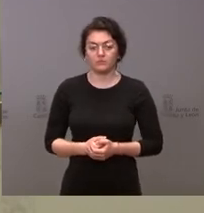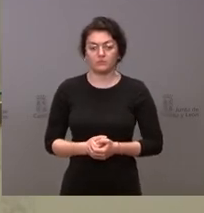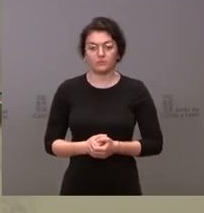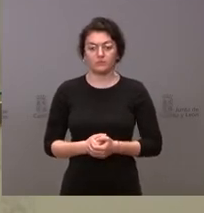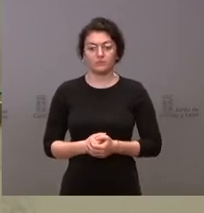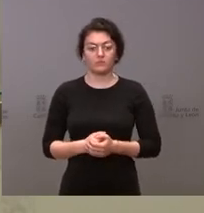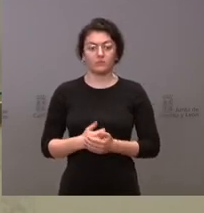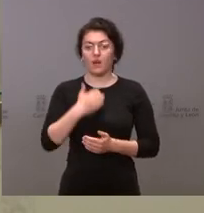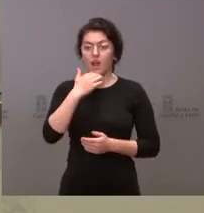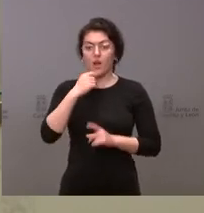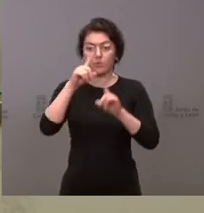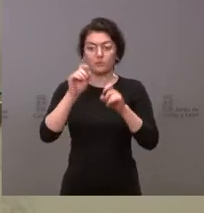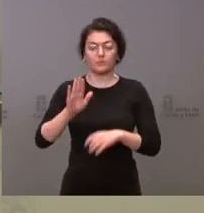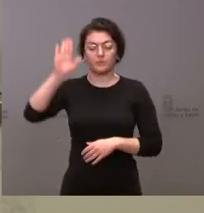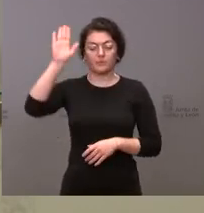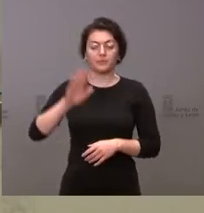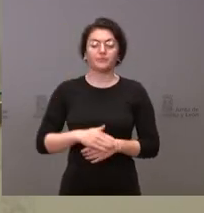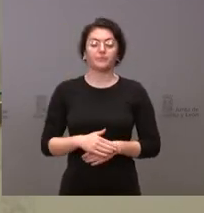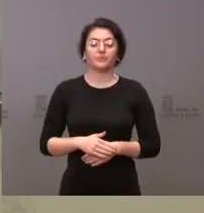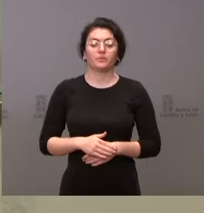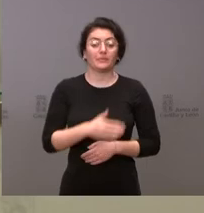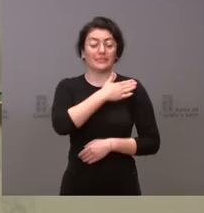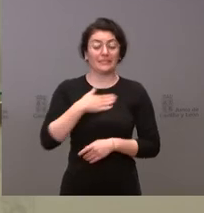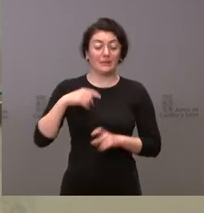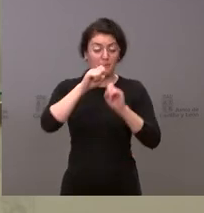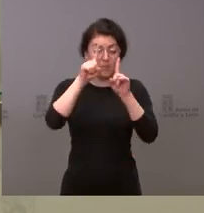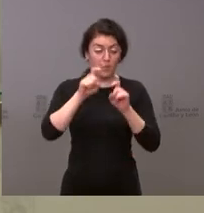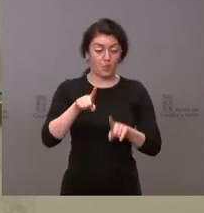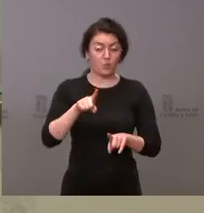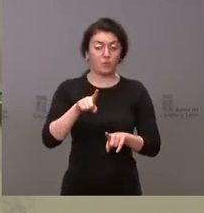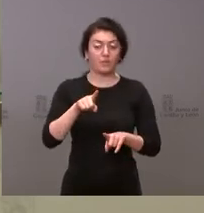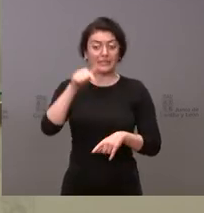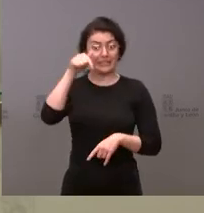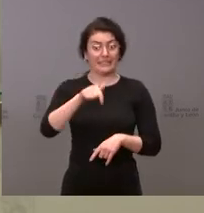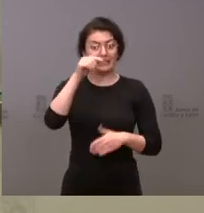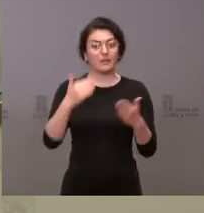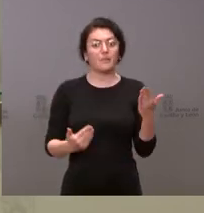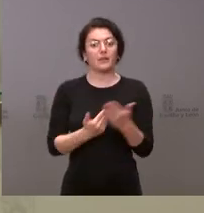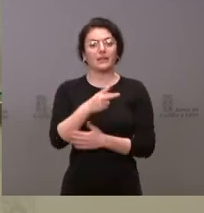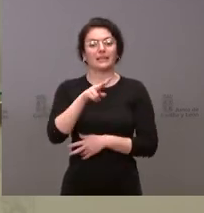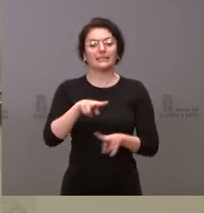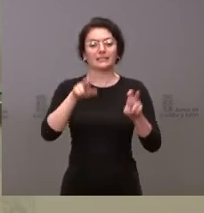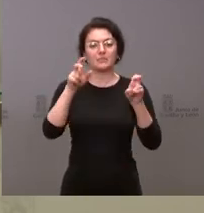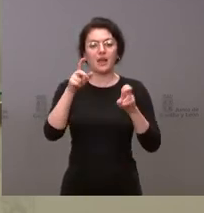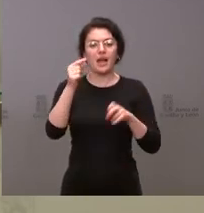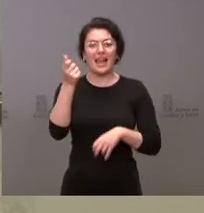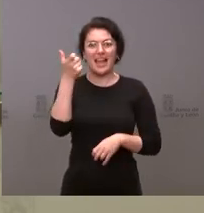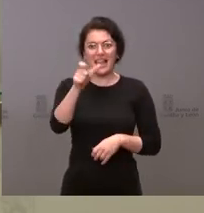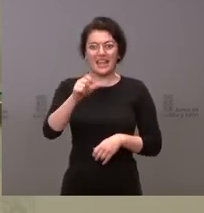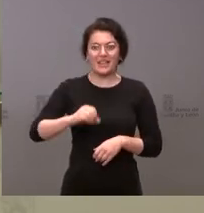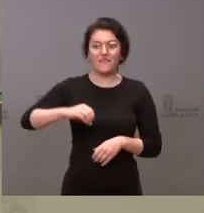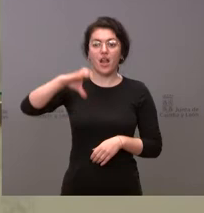alguna está cuestión si le quería preguntar si esta mañana con el dato de la infracción se ha dado a conocer que era el más alto